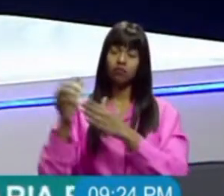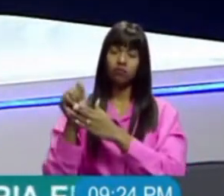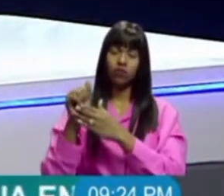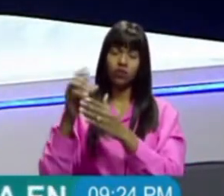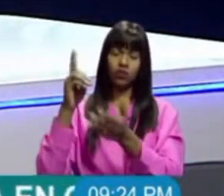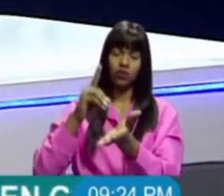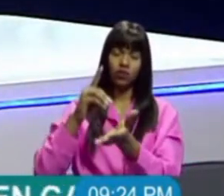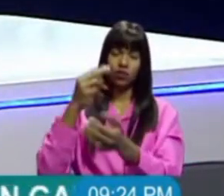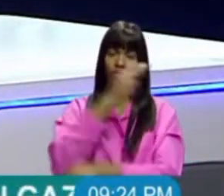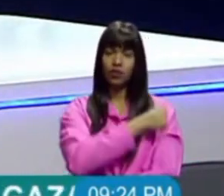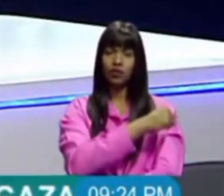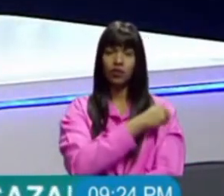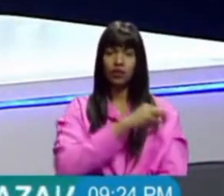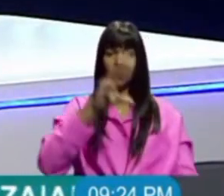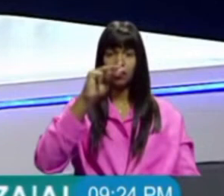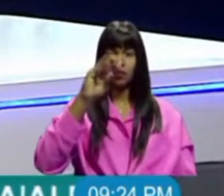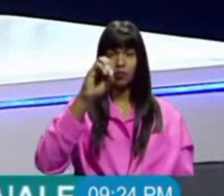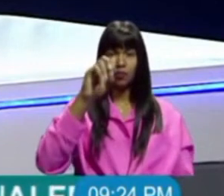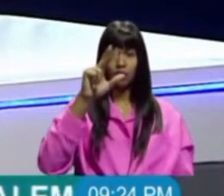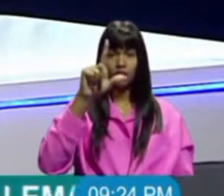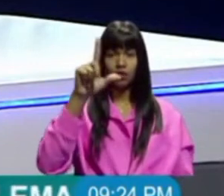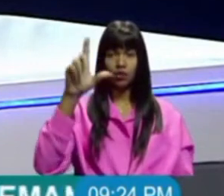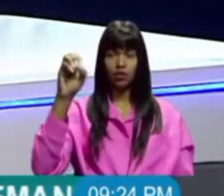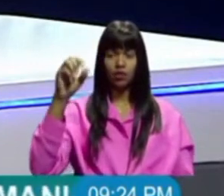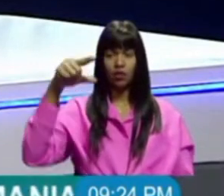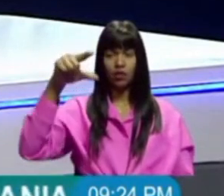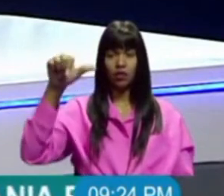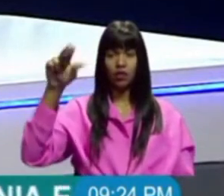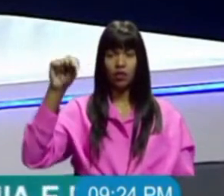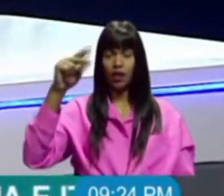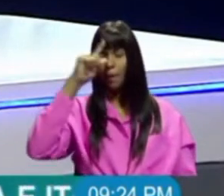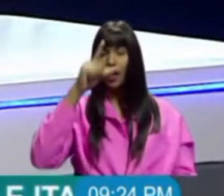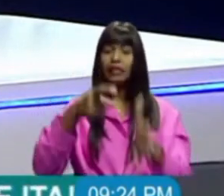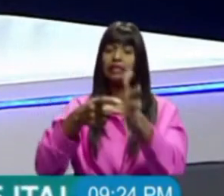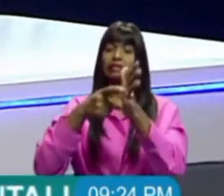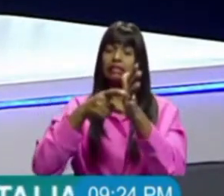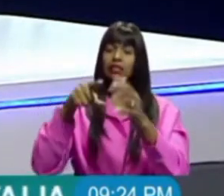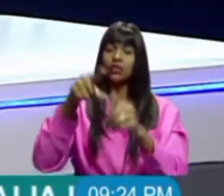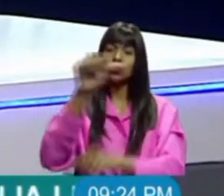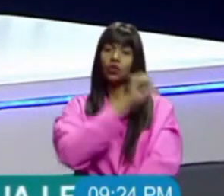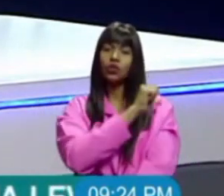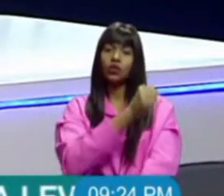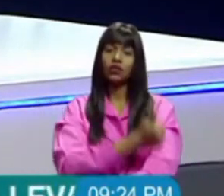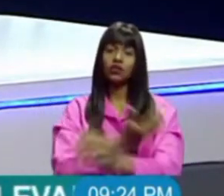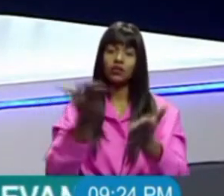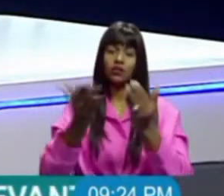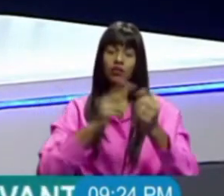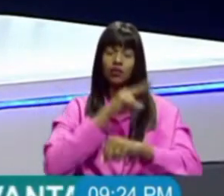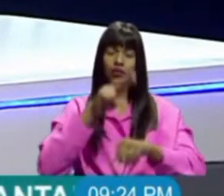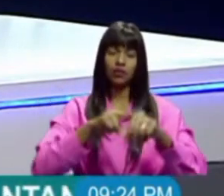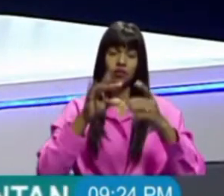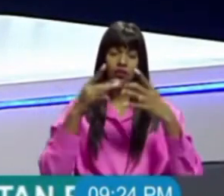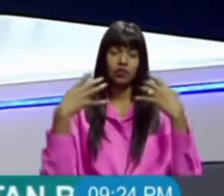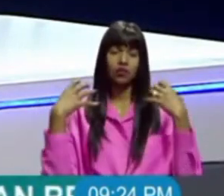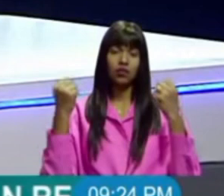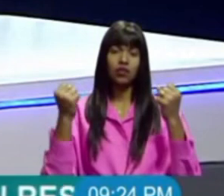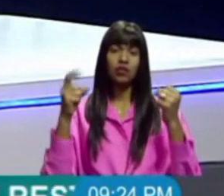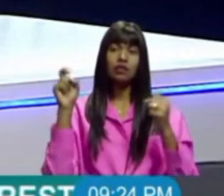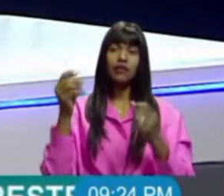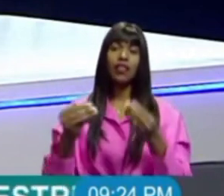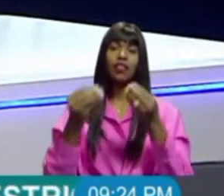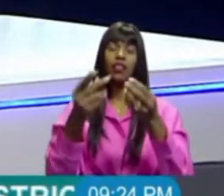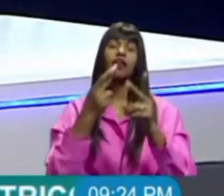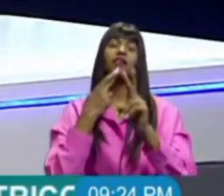Hospital Luis Miguel Morillo King, pues para exigir a las autoridades del Servicio Nacional de Salud pues una